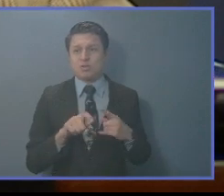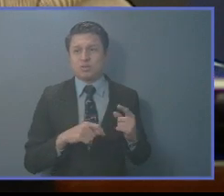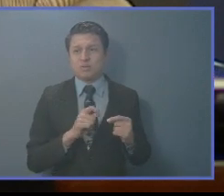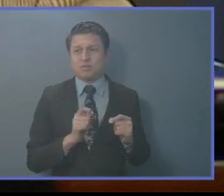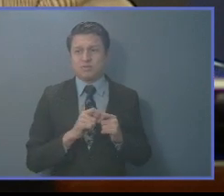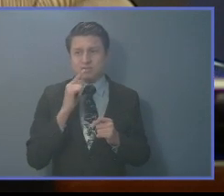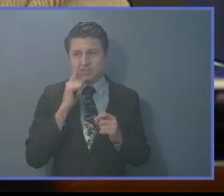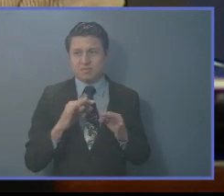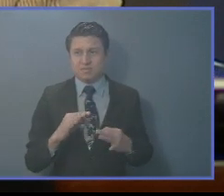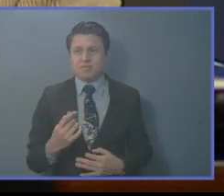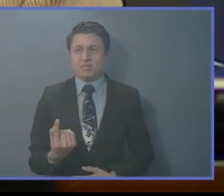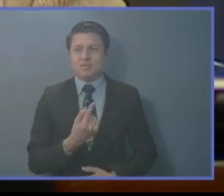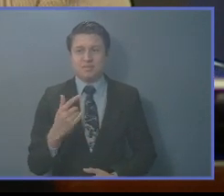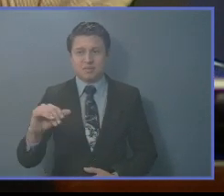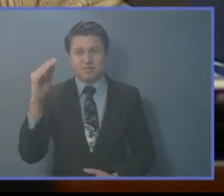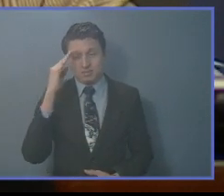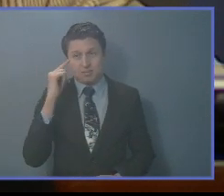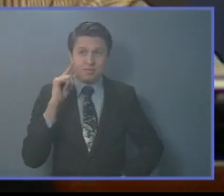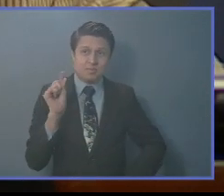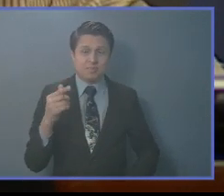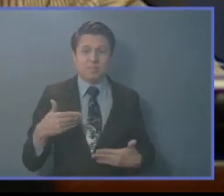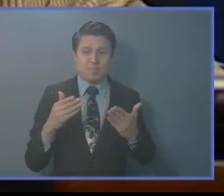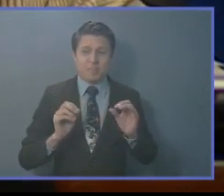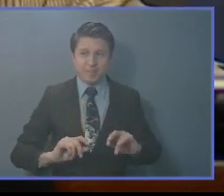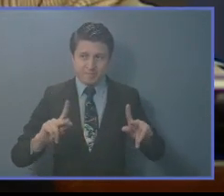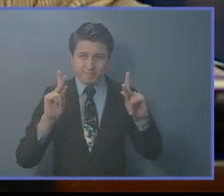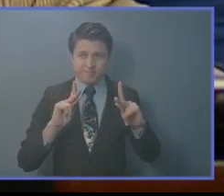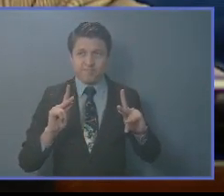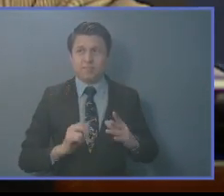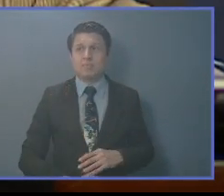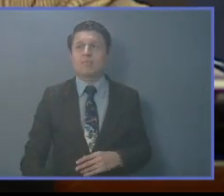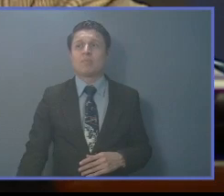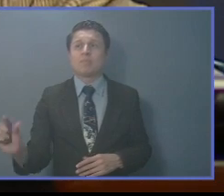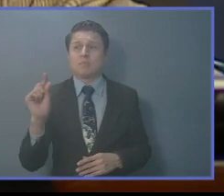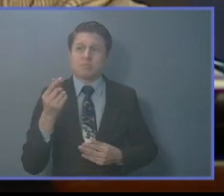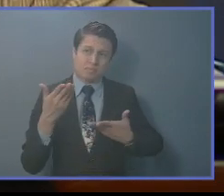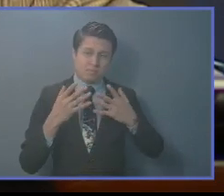por persona. Se permitirá la apertura